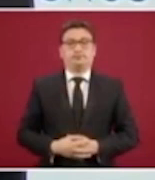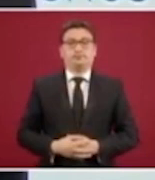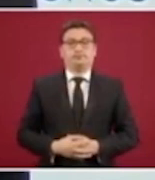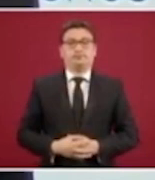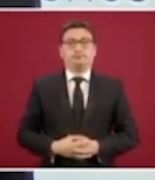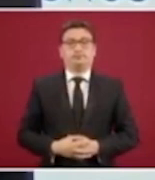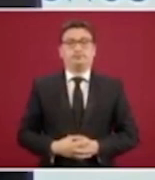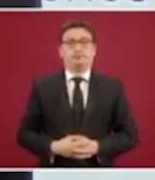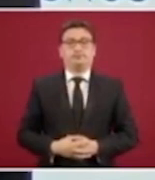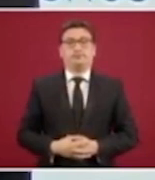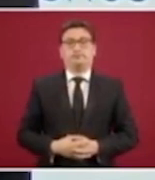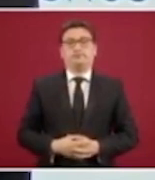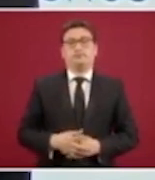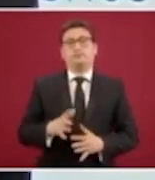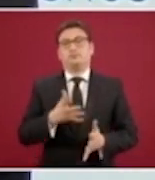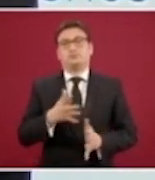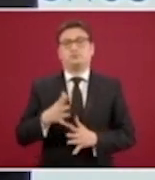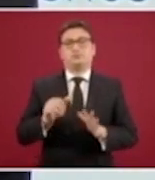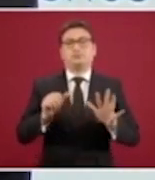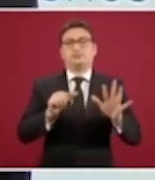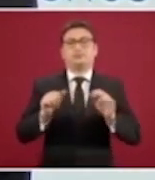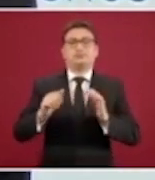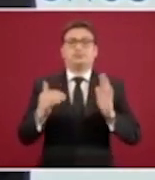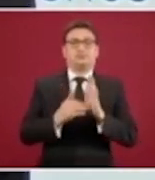alrededor de 600 mil trabajadores,